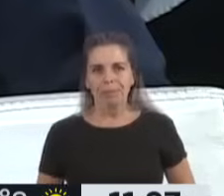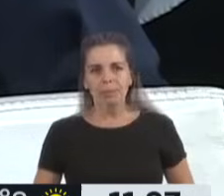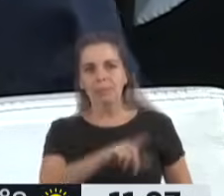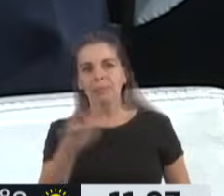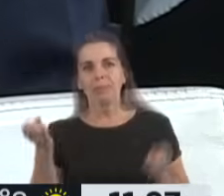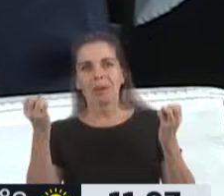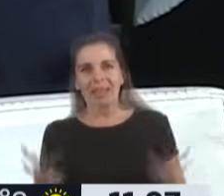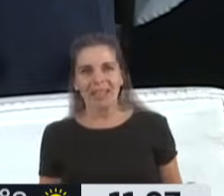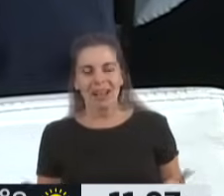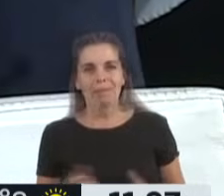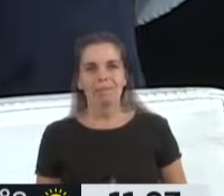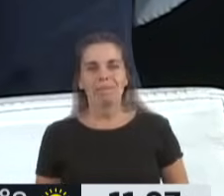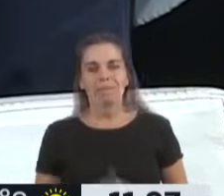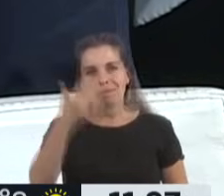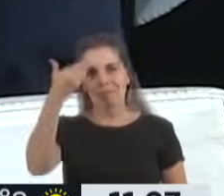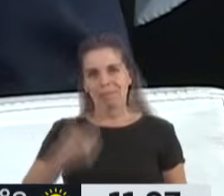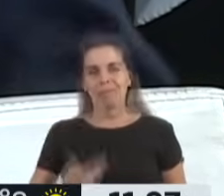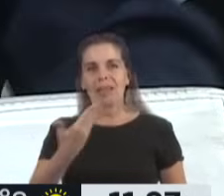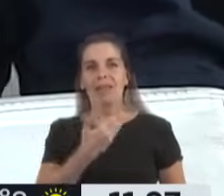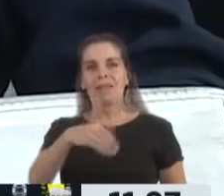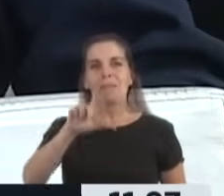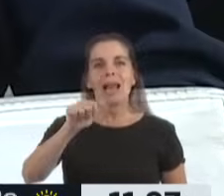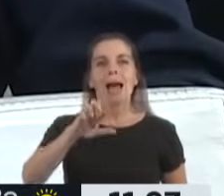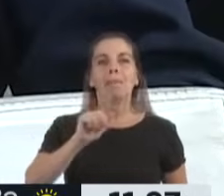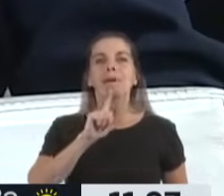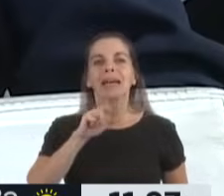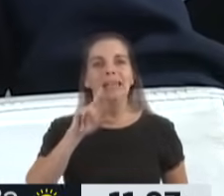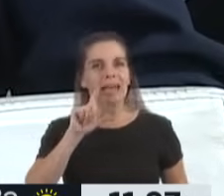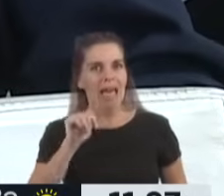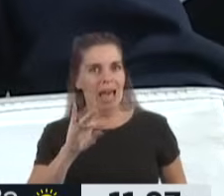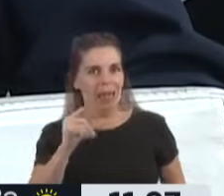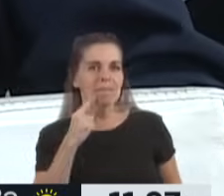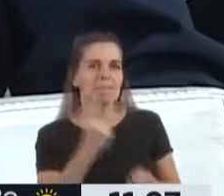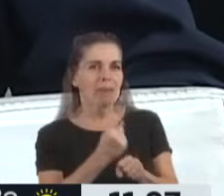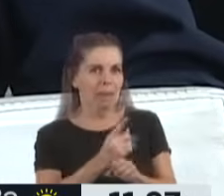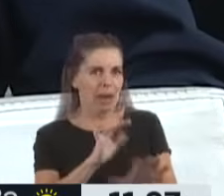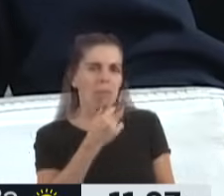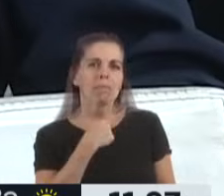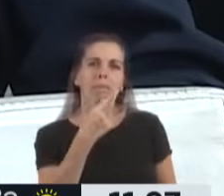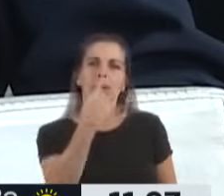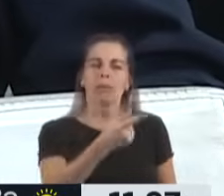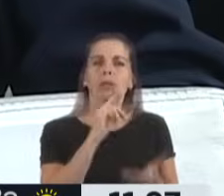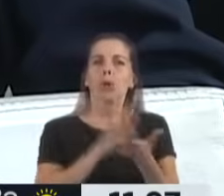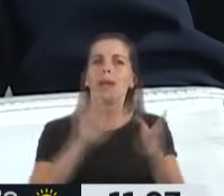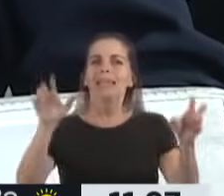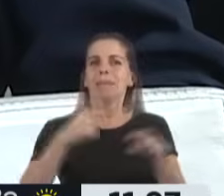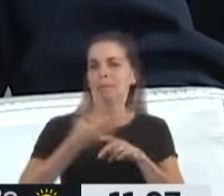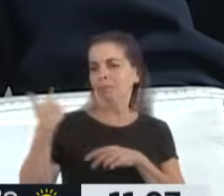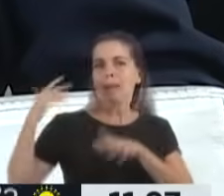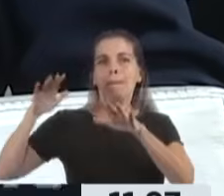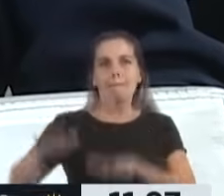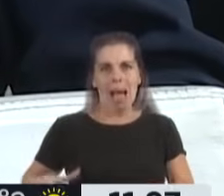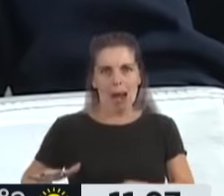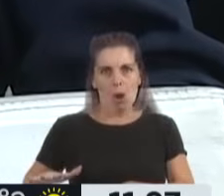Buenos días, Manuel. Fabián Waldman, para FM La Patriada. En primer lugar, consultarte sobre el tema del paro porque pareciera que